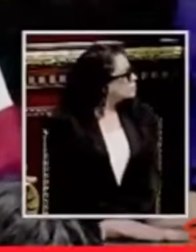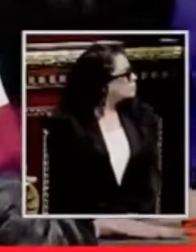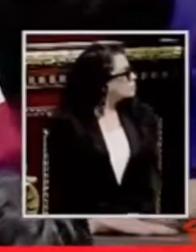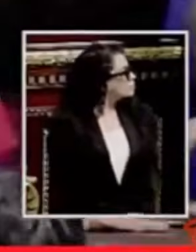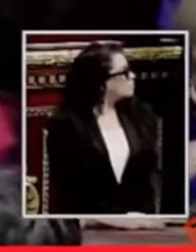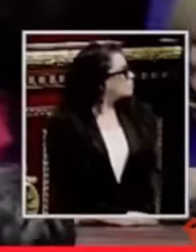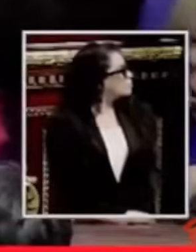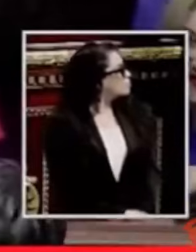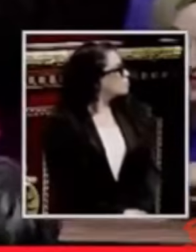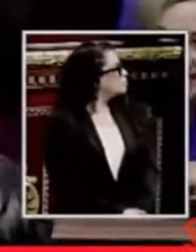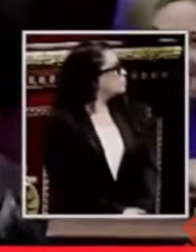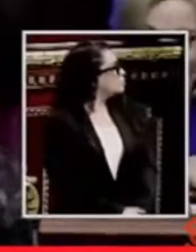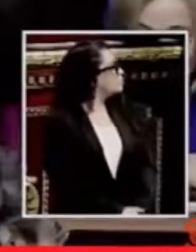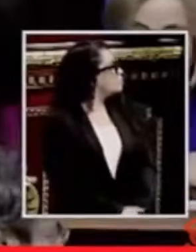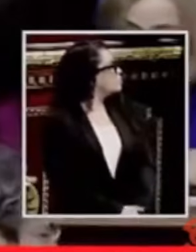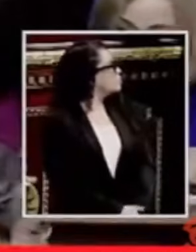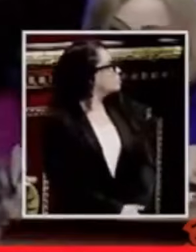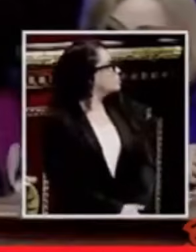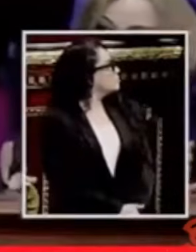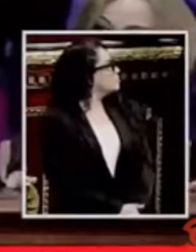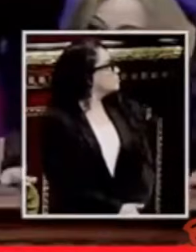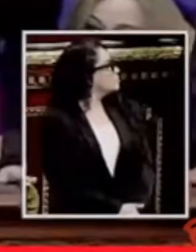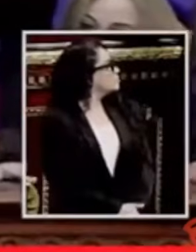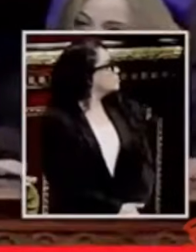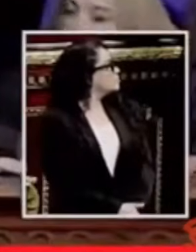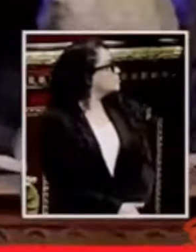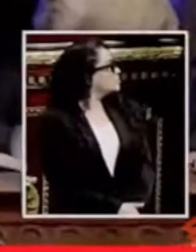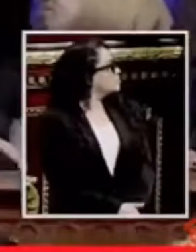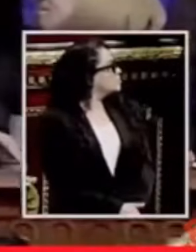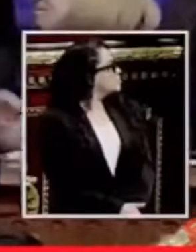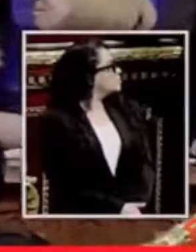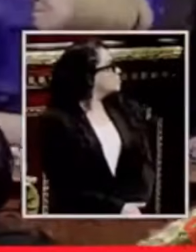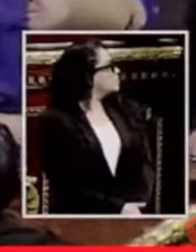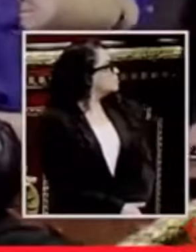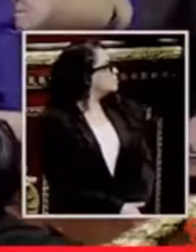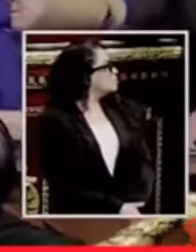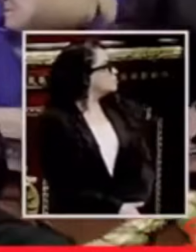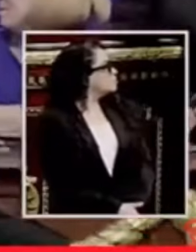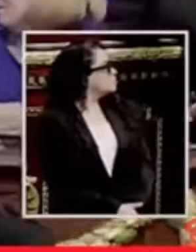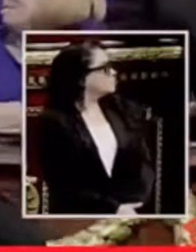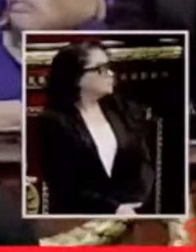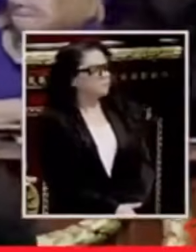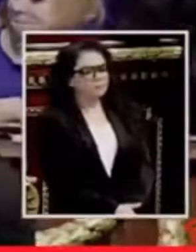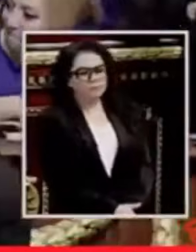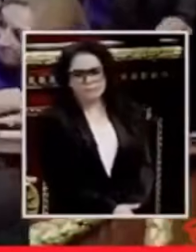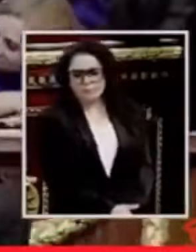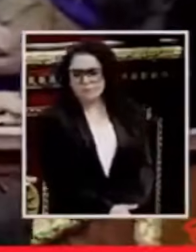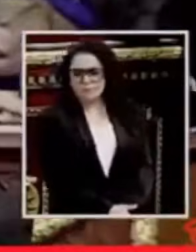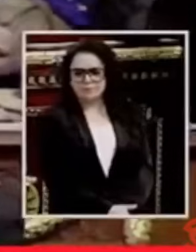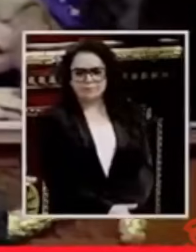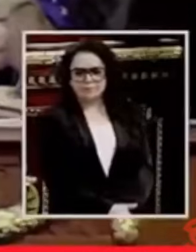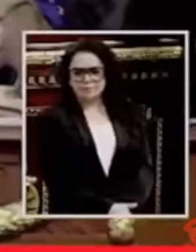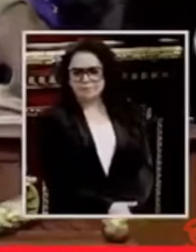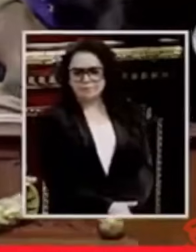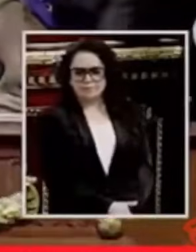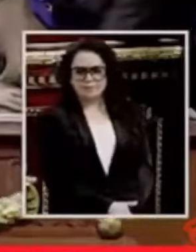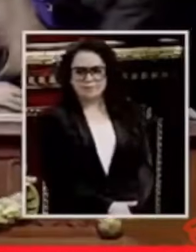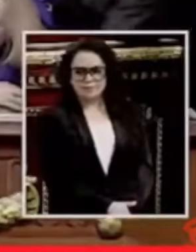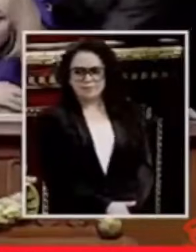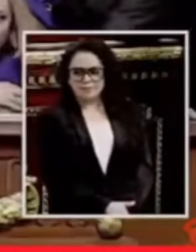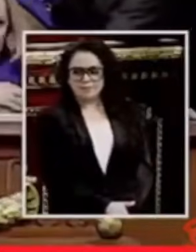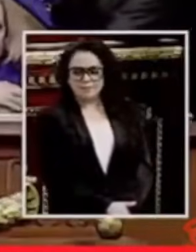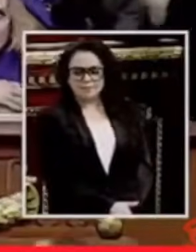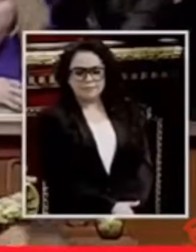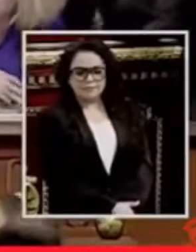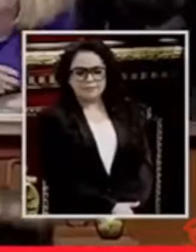que esta ciudad merece legisladoras y legisladores que estemos a la altura de la necesidad de la gente, pero